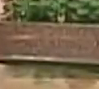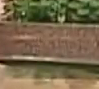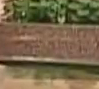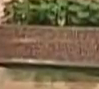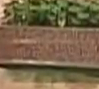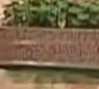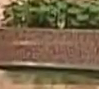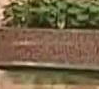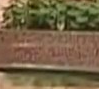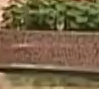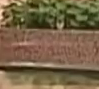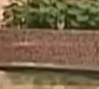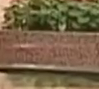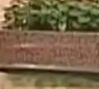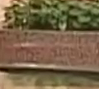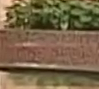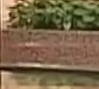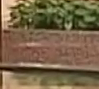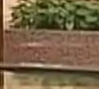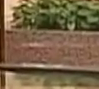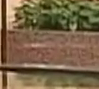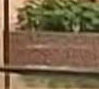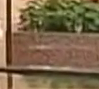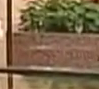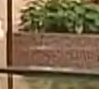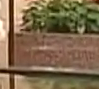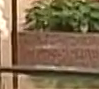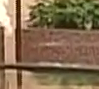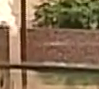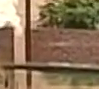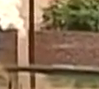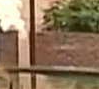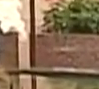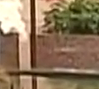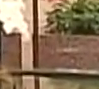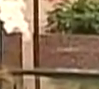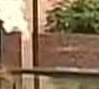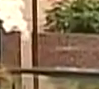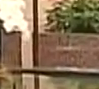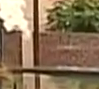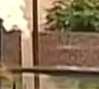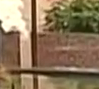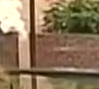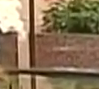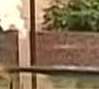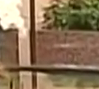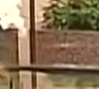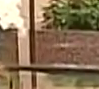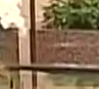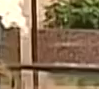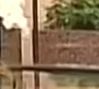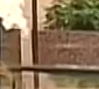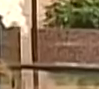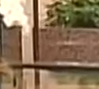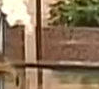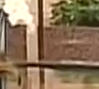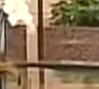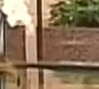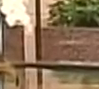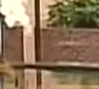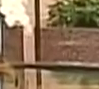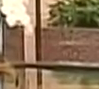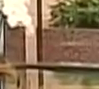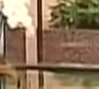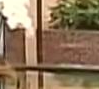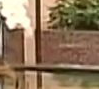tren ministerial la primera combatiente en compañía del presidente de la República bolivariana de Venezuela